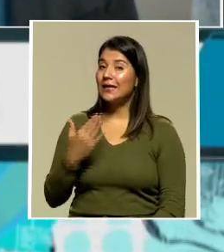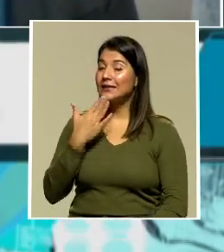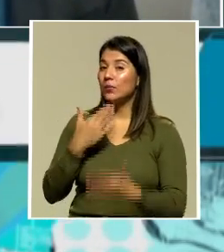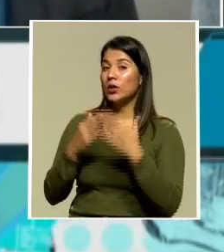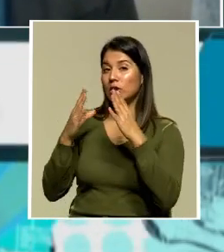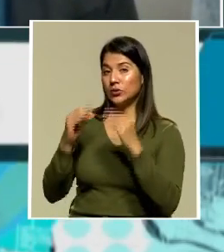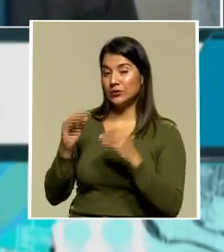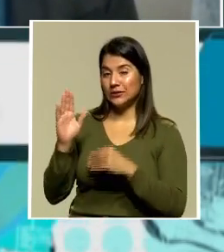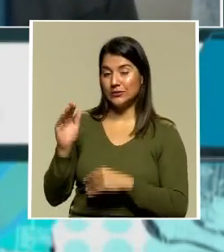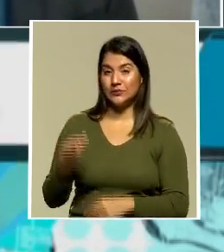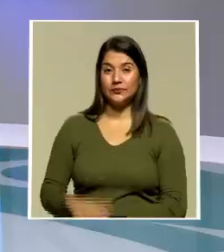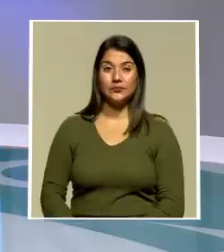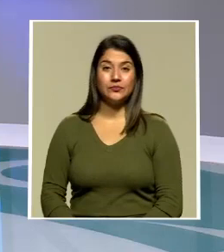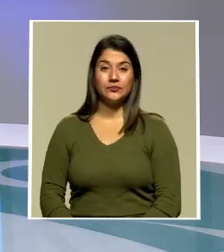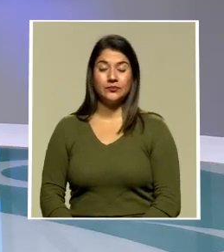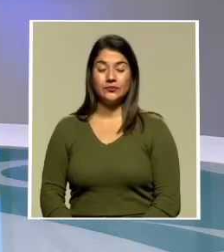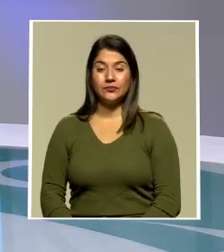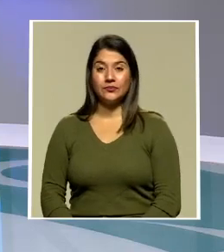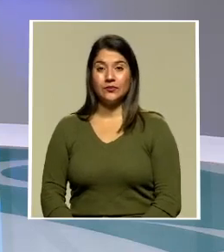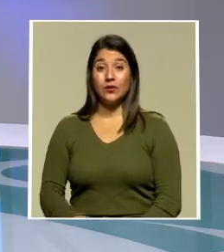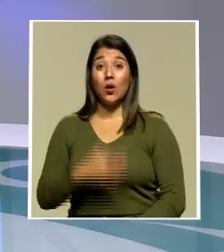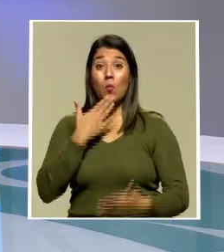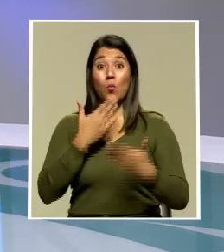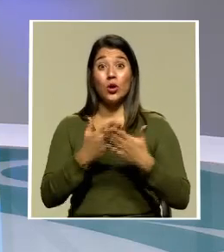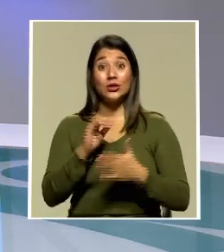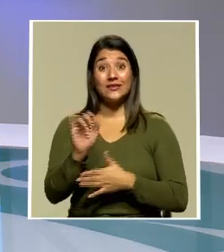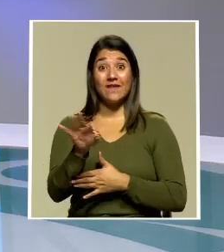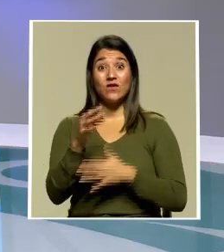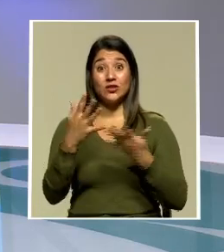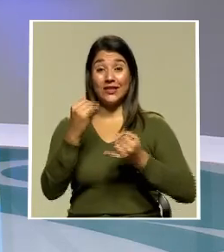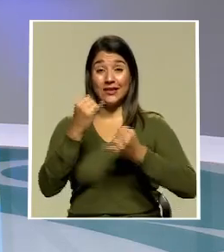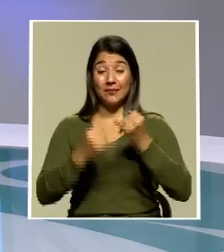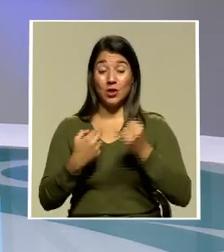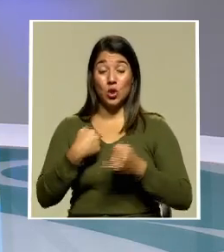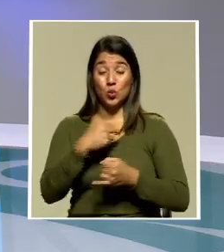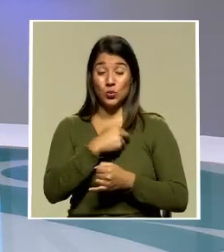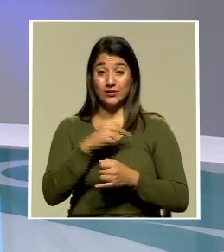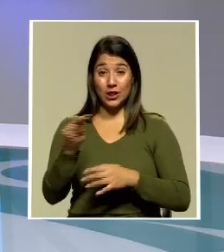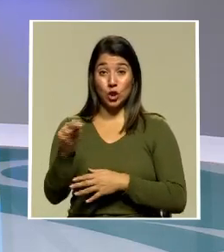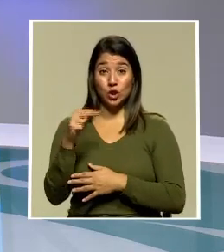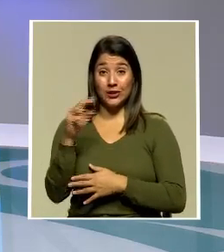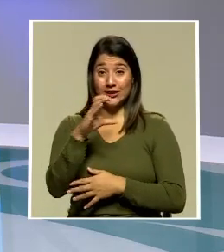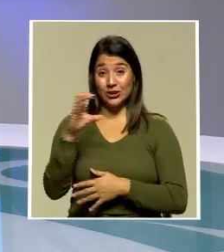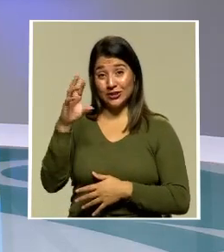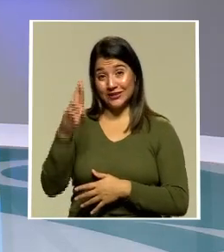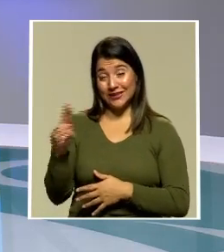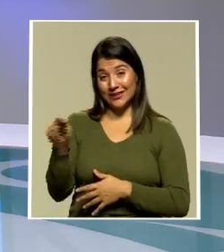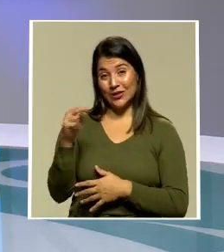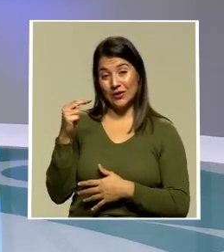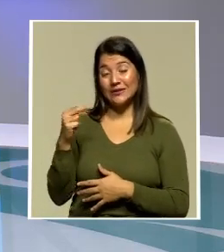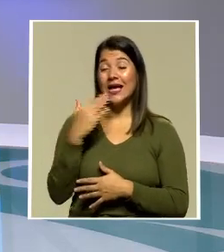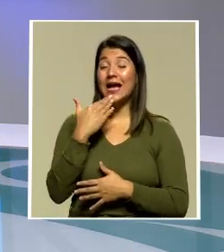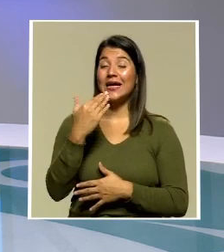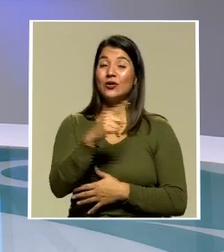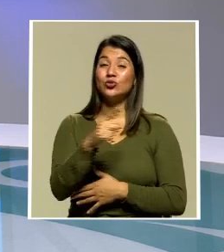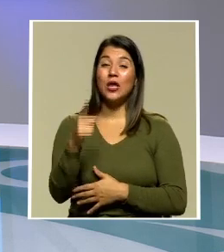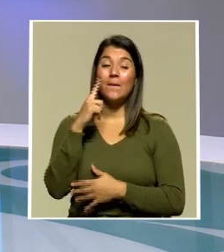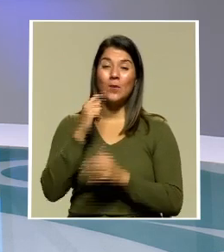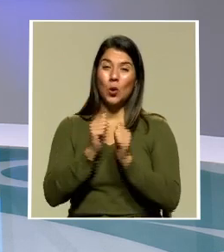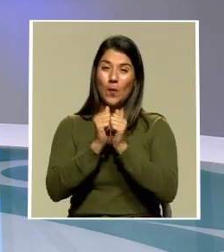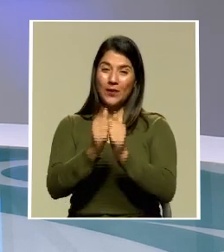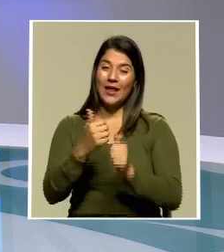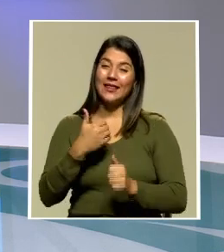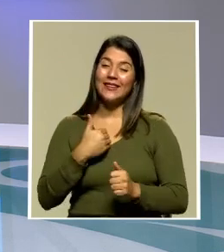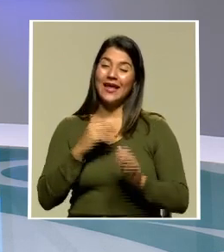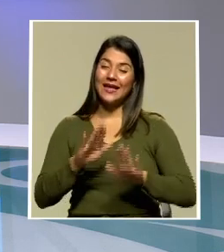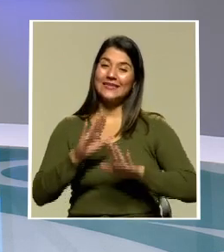Marta. Hasta luego, buenas noches. Bueno, y de esta manera finalizamos nuestra edición estelar de Costa Rica Noticias. Gracias por su compañía, que